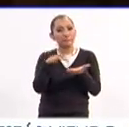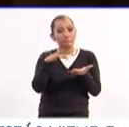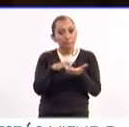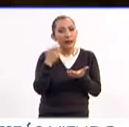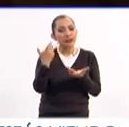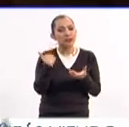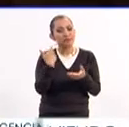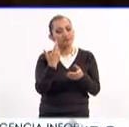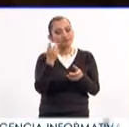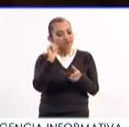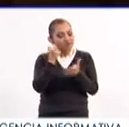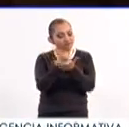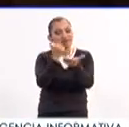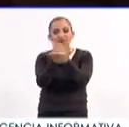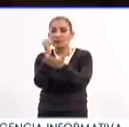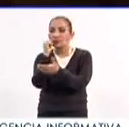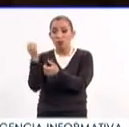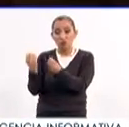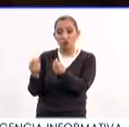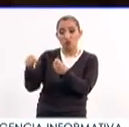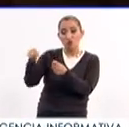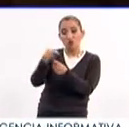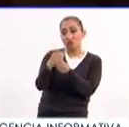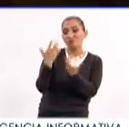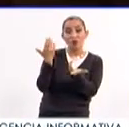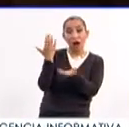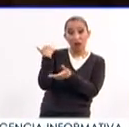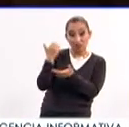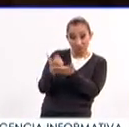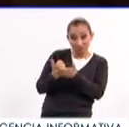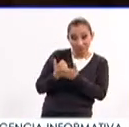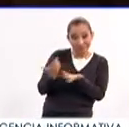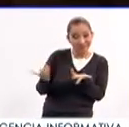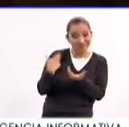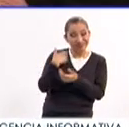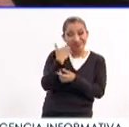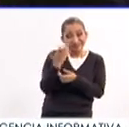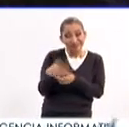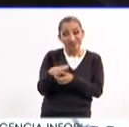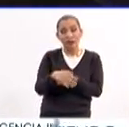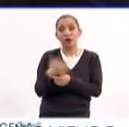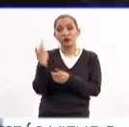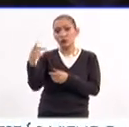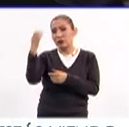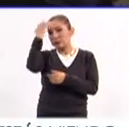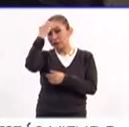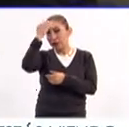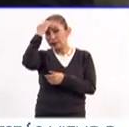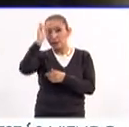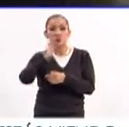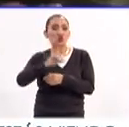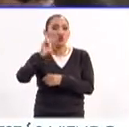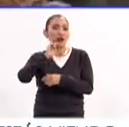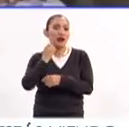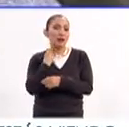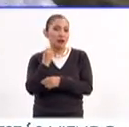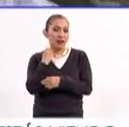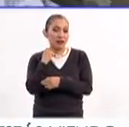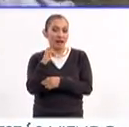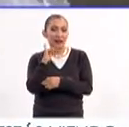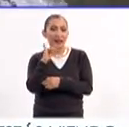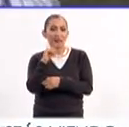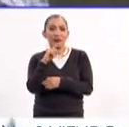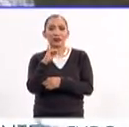ese acompañamiento que a lo mejor muchos de nosotros no tuvimos en su momento y que lo buscamos. Por su experiencia, la joven abogada Lilia Patricio